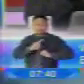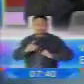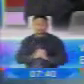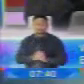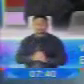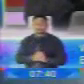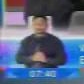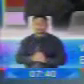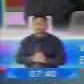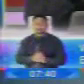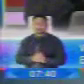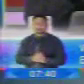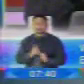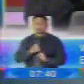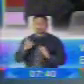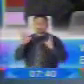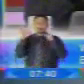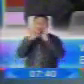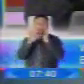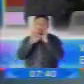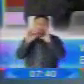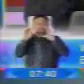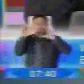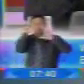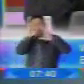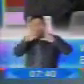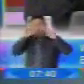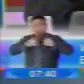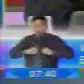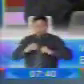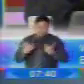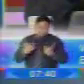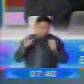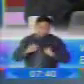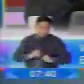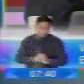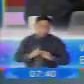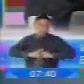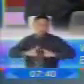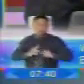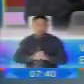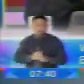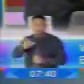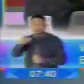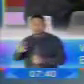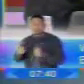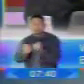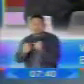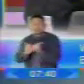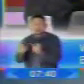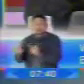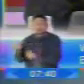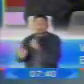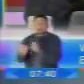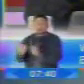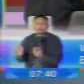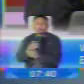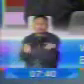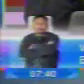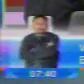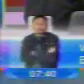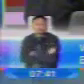de opciones telemáticas, ¿no? Conciertos en línea, qué sé yo, pero su personal de apoyo probablemente no